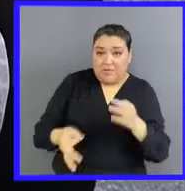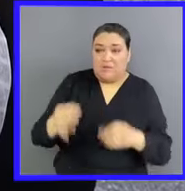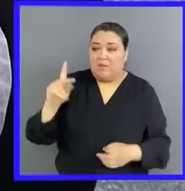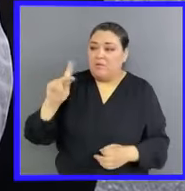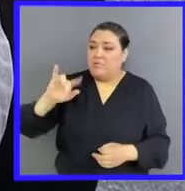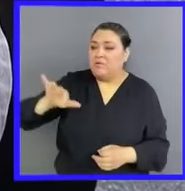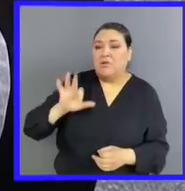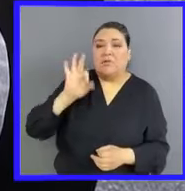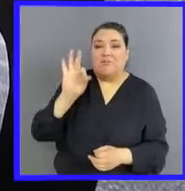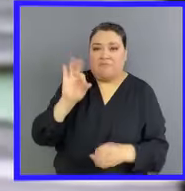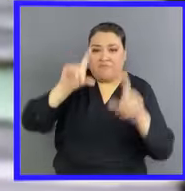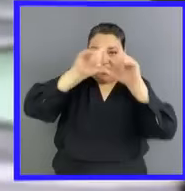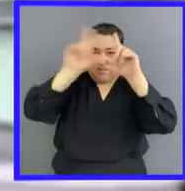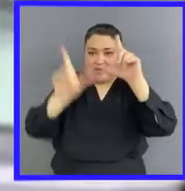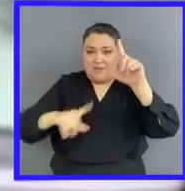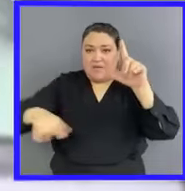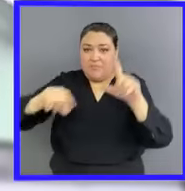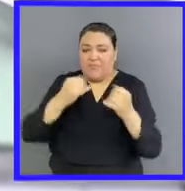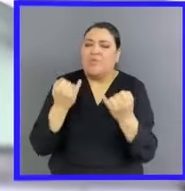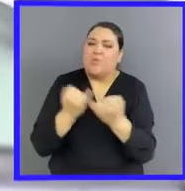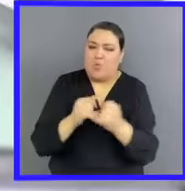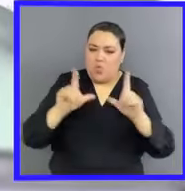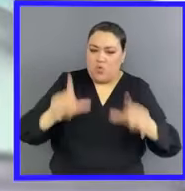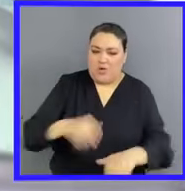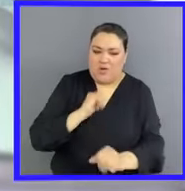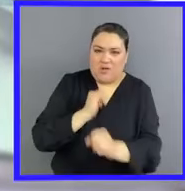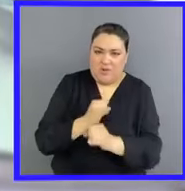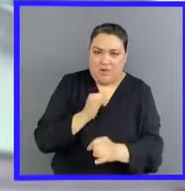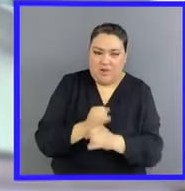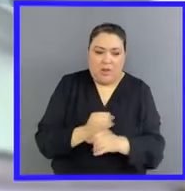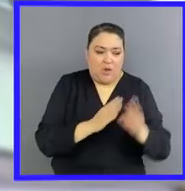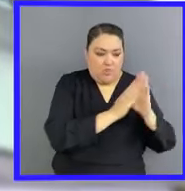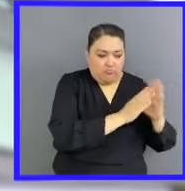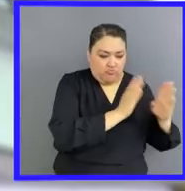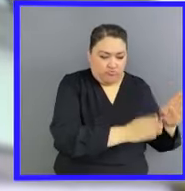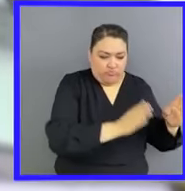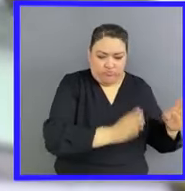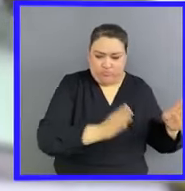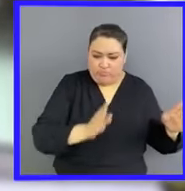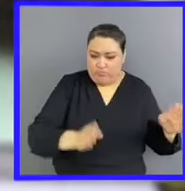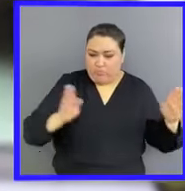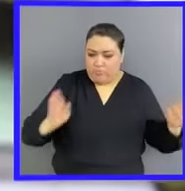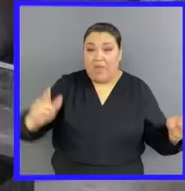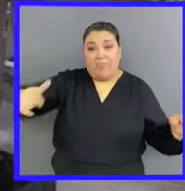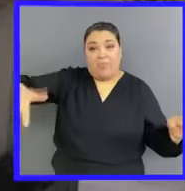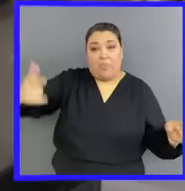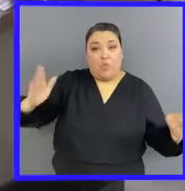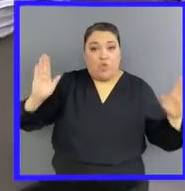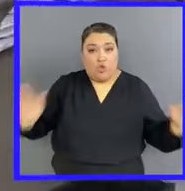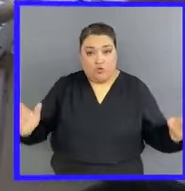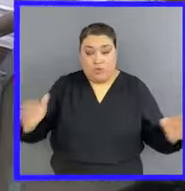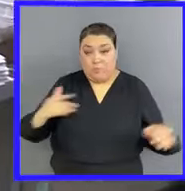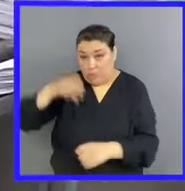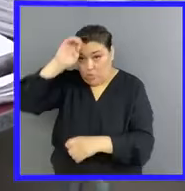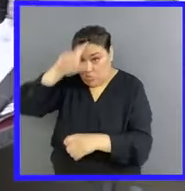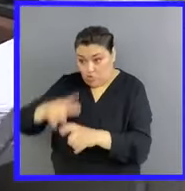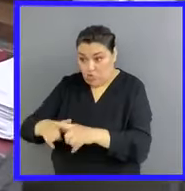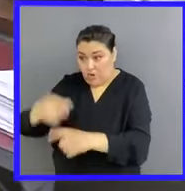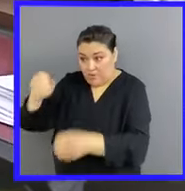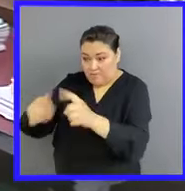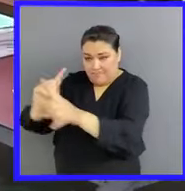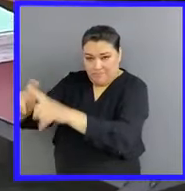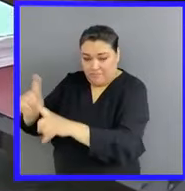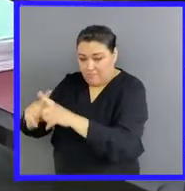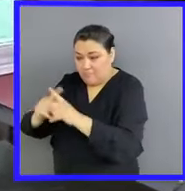Federación y que están disponibles hasta la 12ª época, denominada de la justicia pluricultural, la igualdad sustantiva y